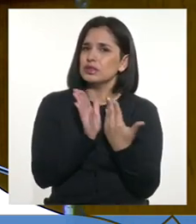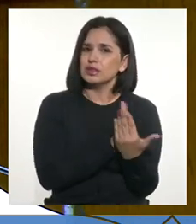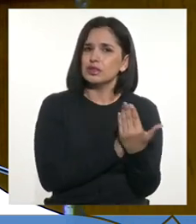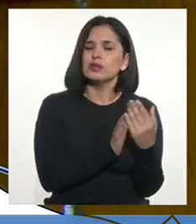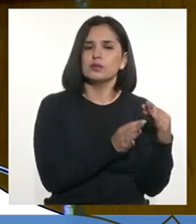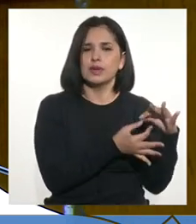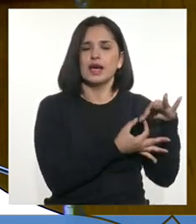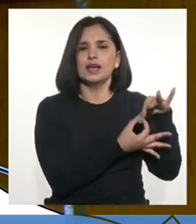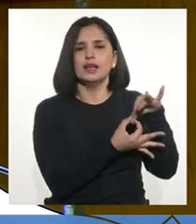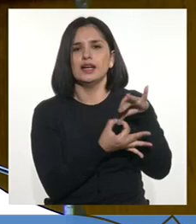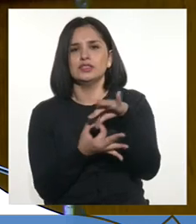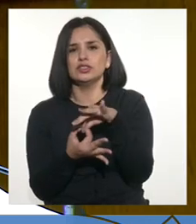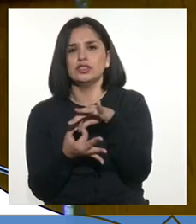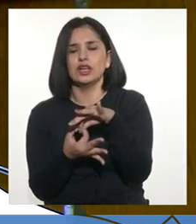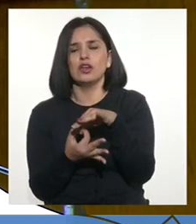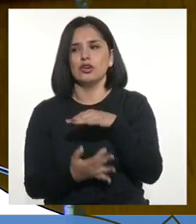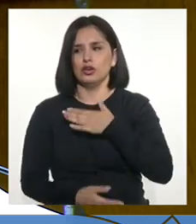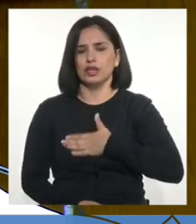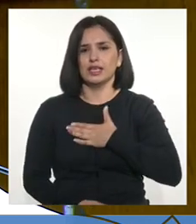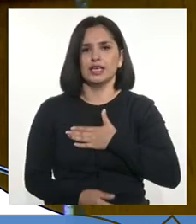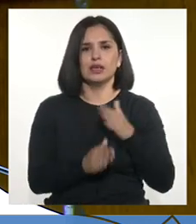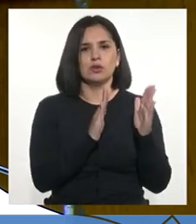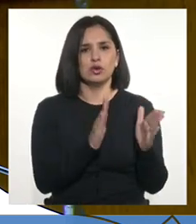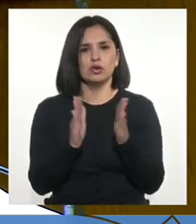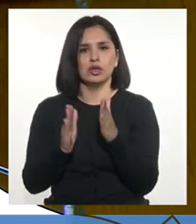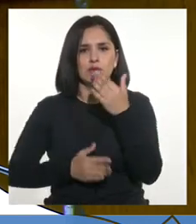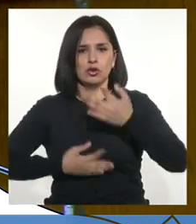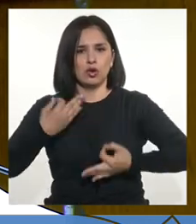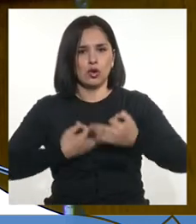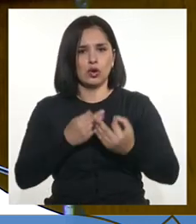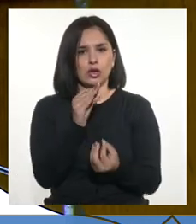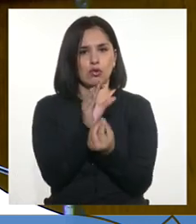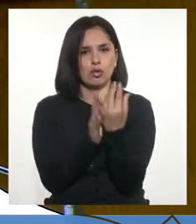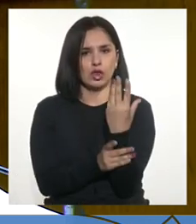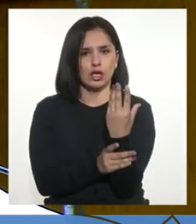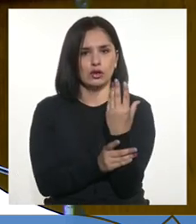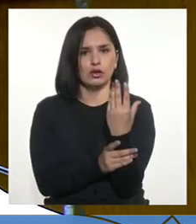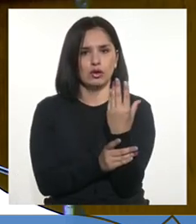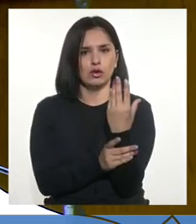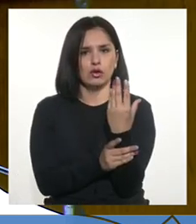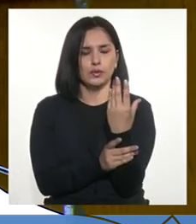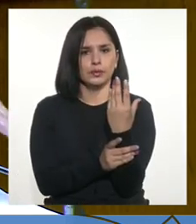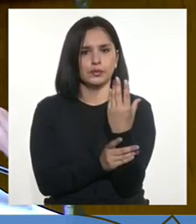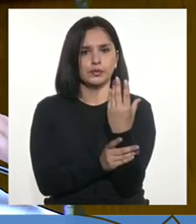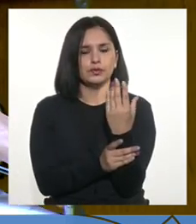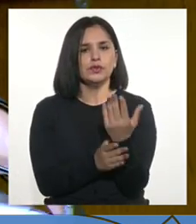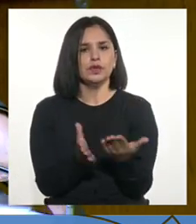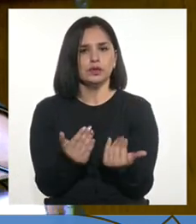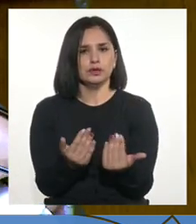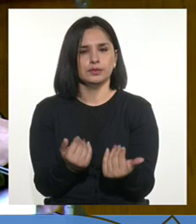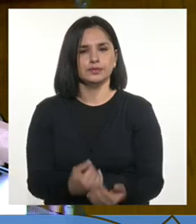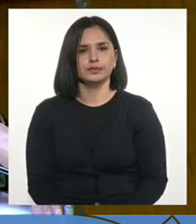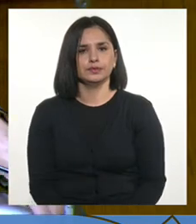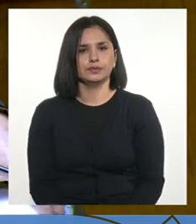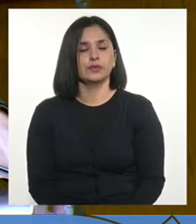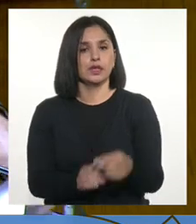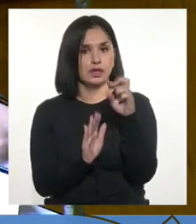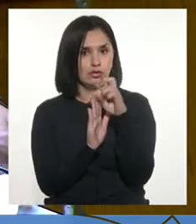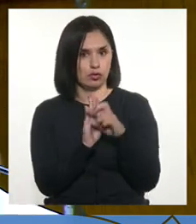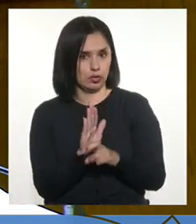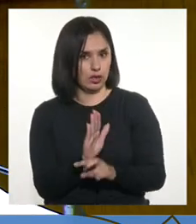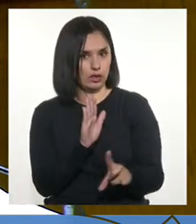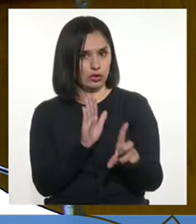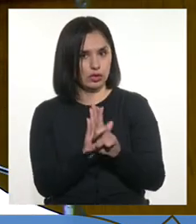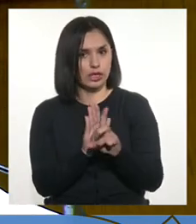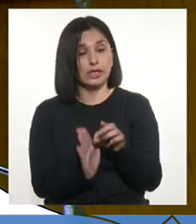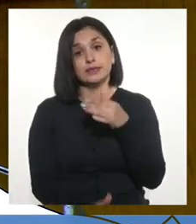con lo que esperamos nosotros de un ordenamiento jurídico moderno y acorde a lo que es necesario es un proyecto de ley